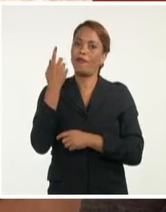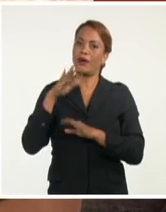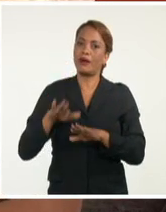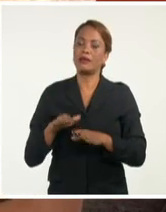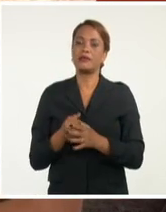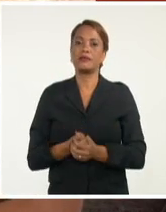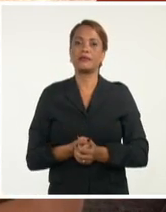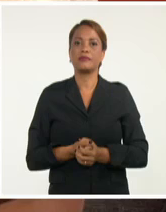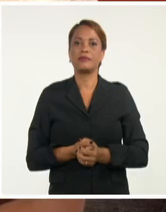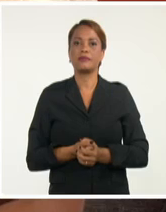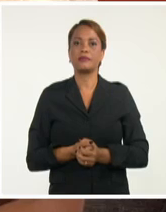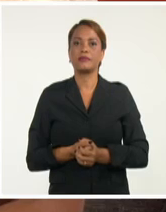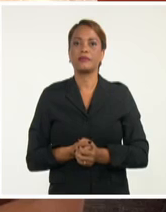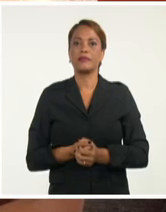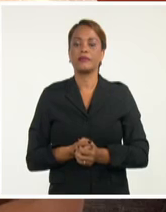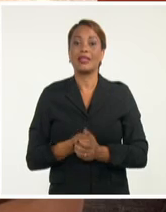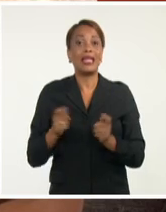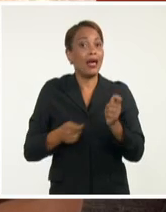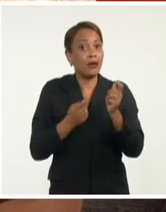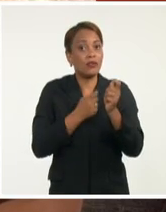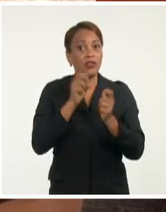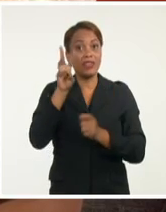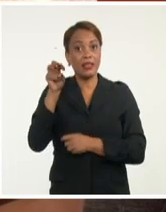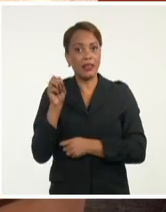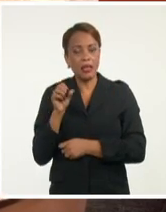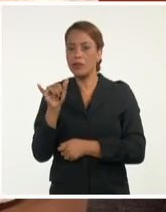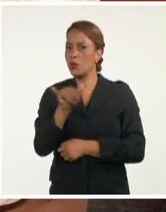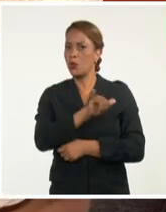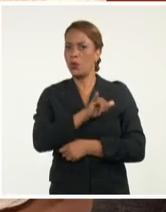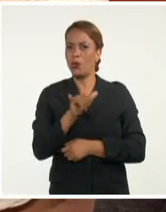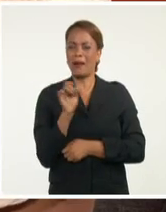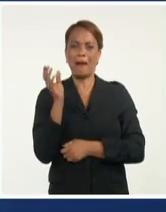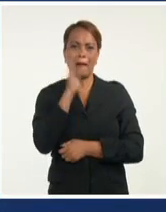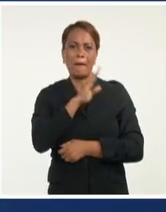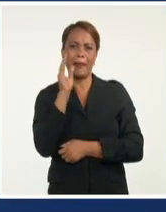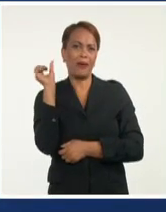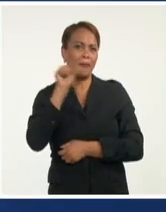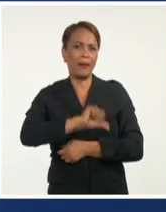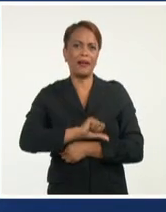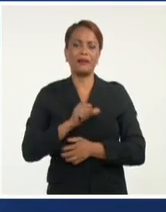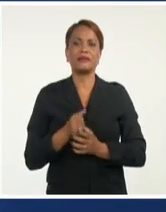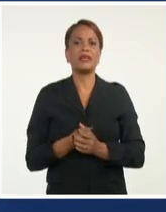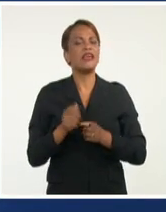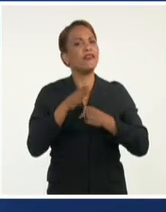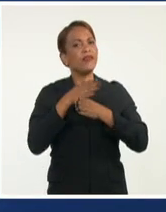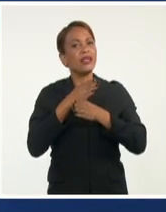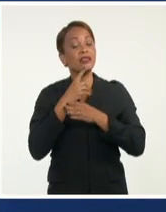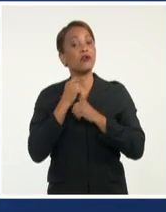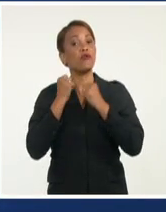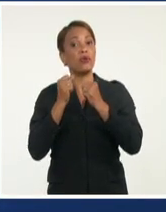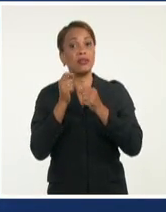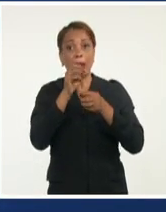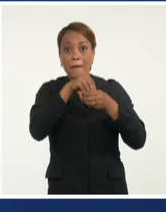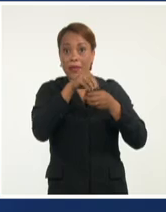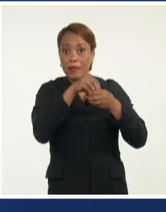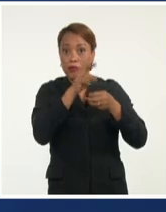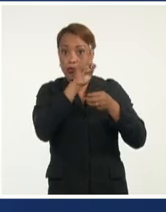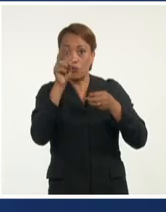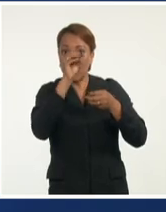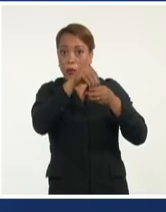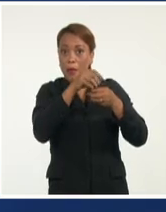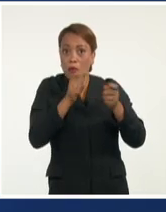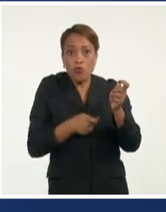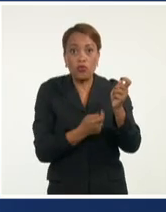esta gran y peor problema, porque las diferencias fueron tan fuertes entre los propios revolucionarios